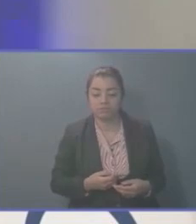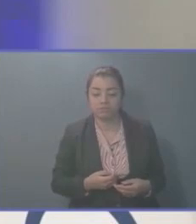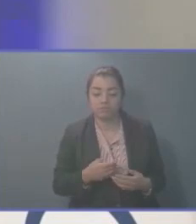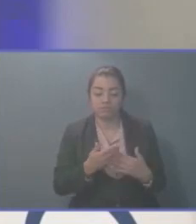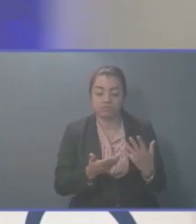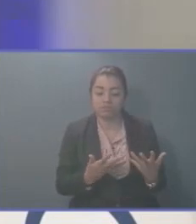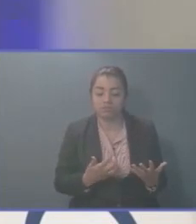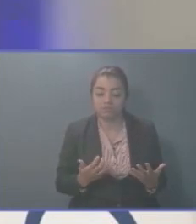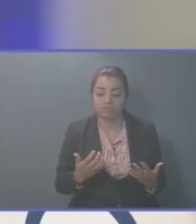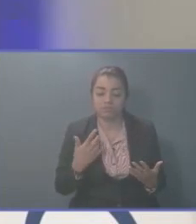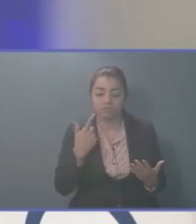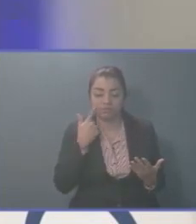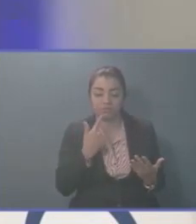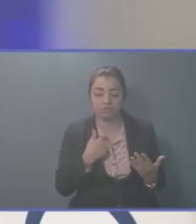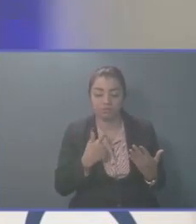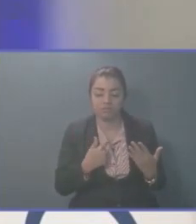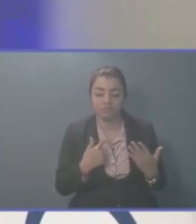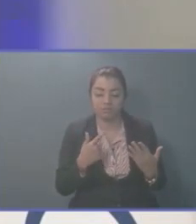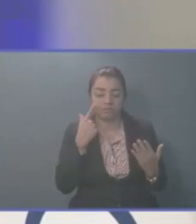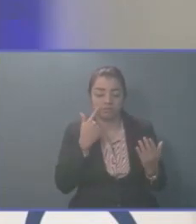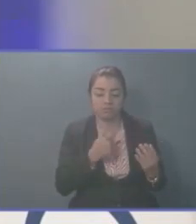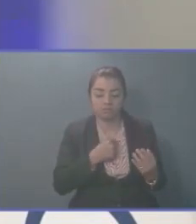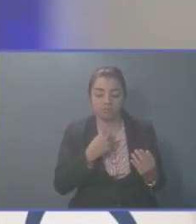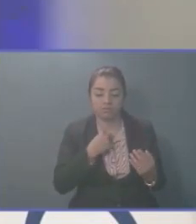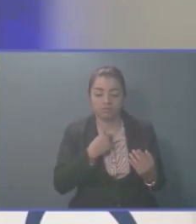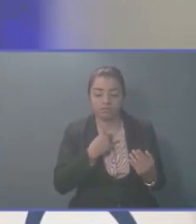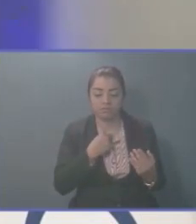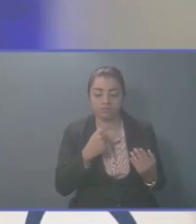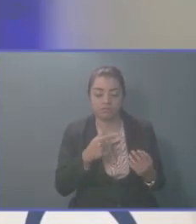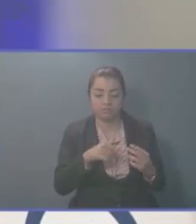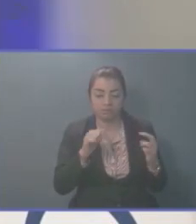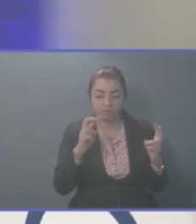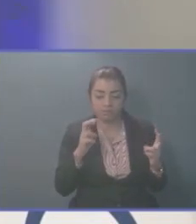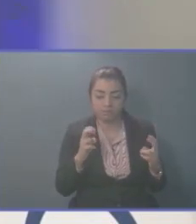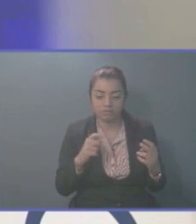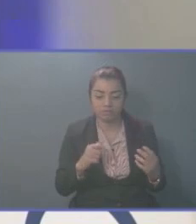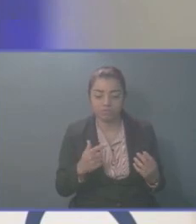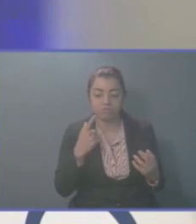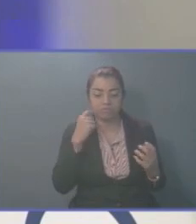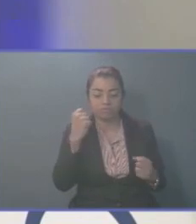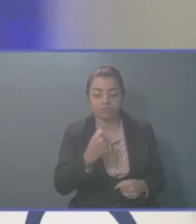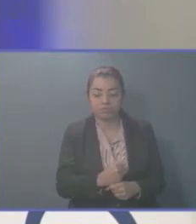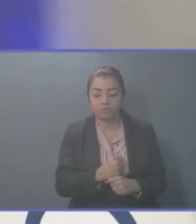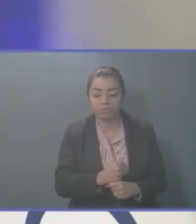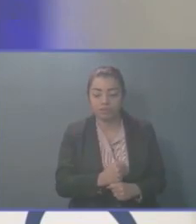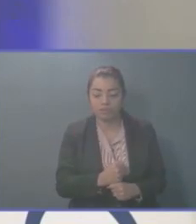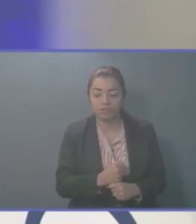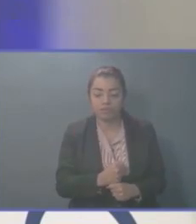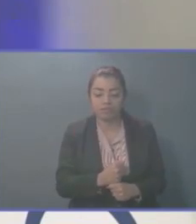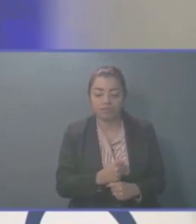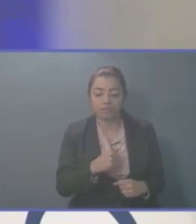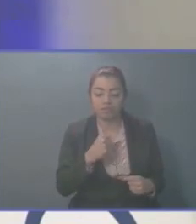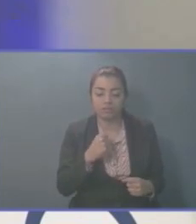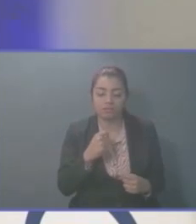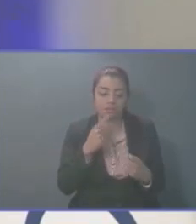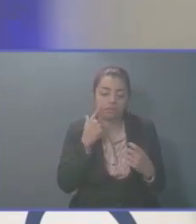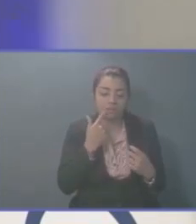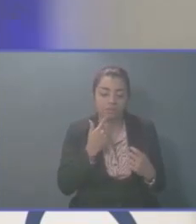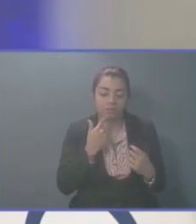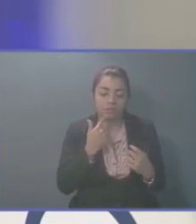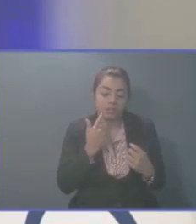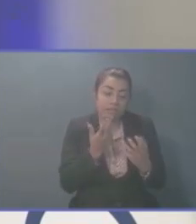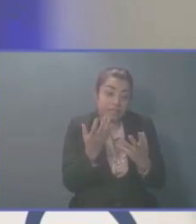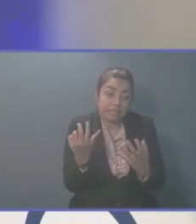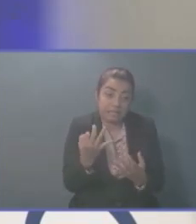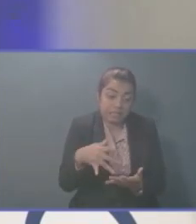que hacer. Y lo decía yo que es muy condenable que se utilice el tema de la seguridad, porque sabemos que es una de las necesidades más sentidas